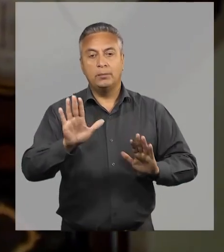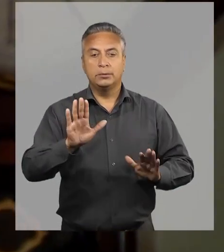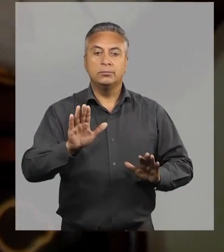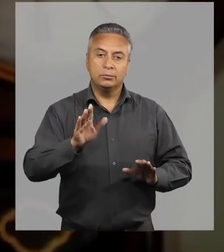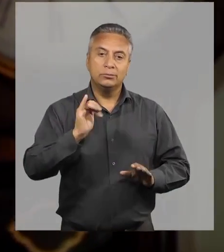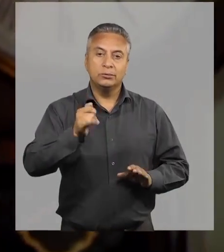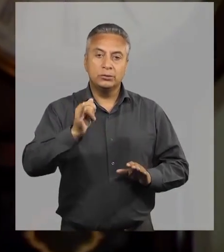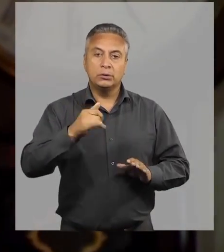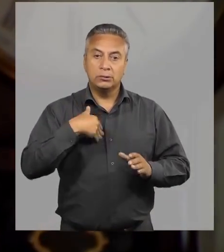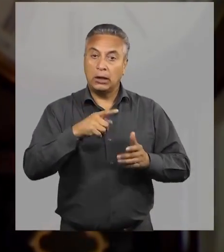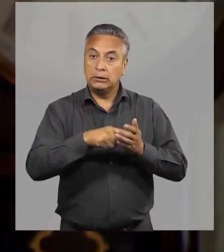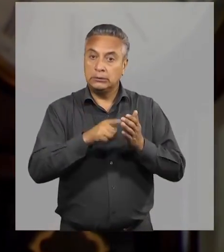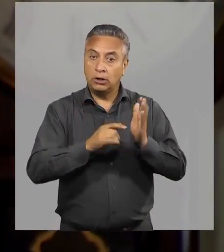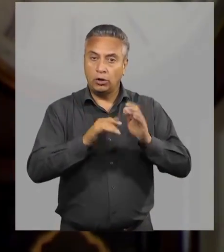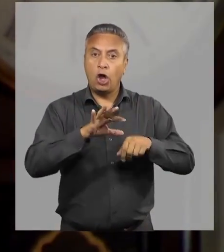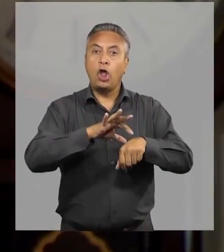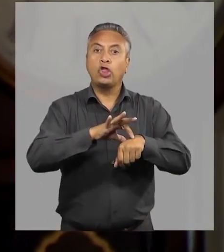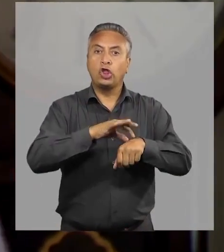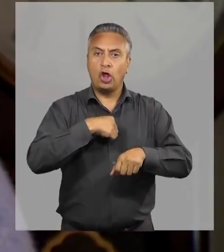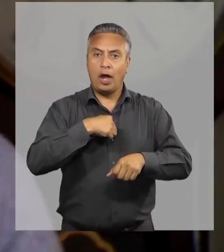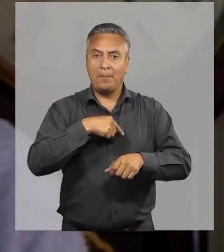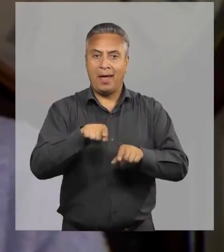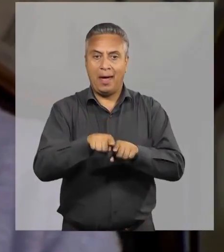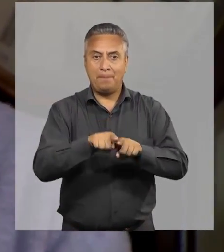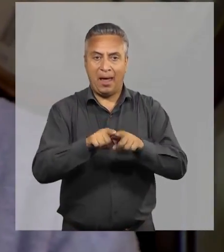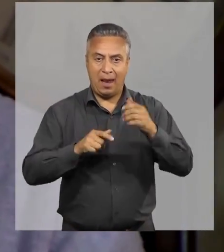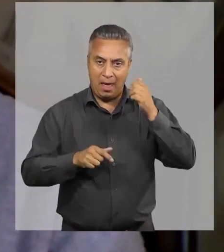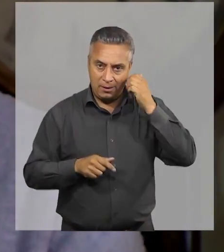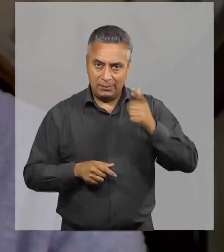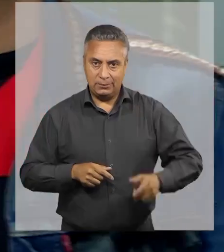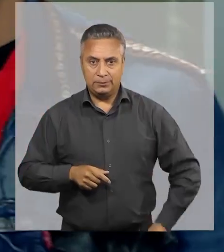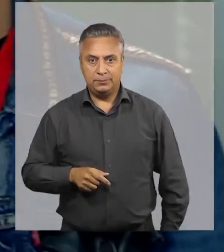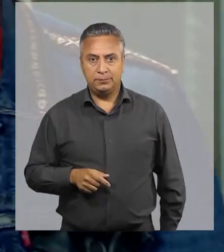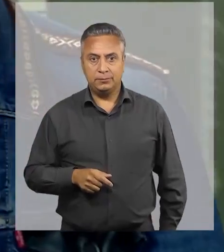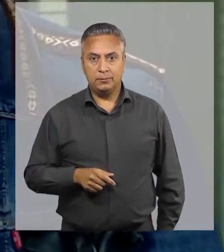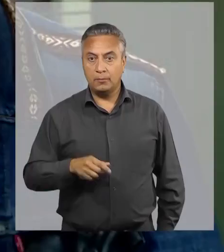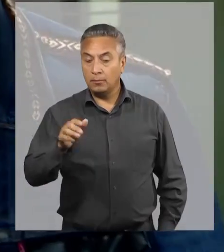Disculpe. Sí, conteste. Ay, sí, tengo que contestar el doctor de mi hermana.